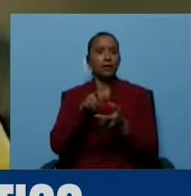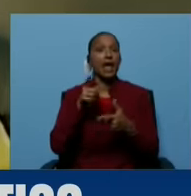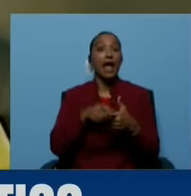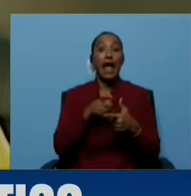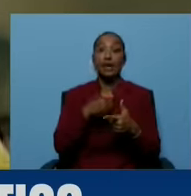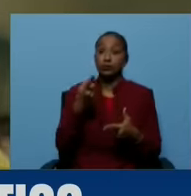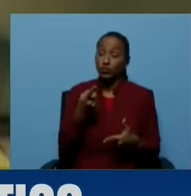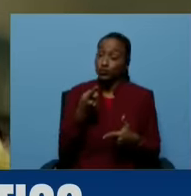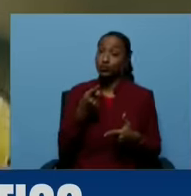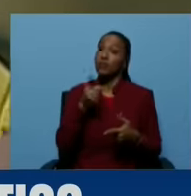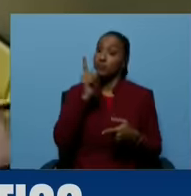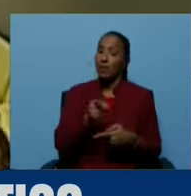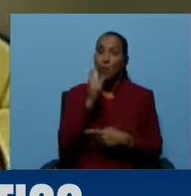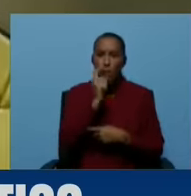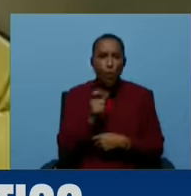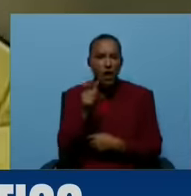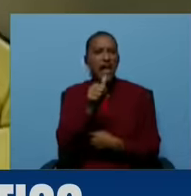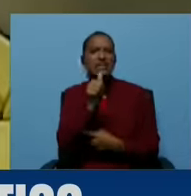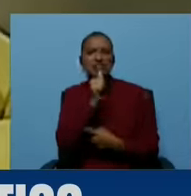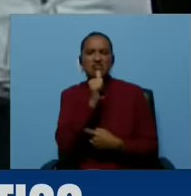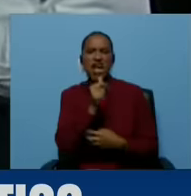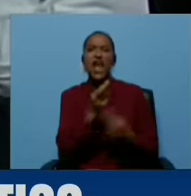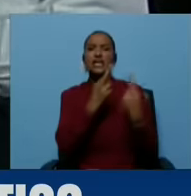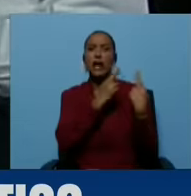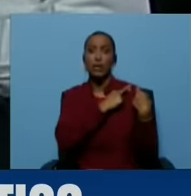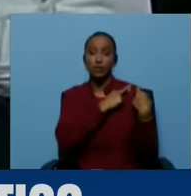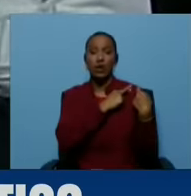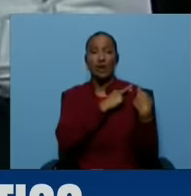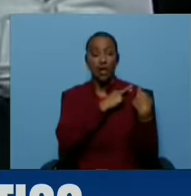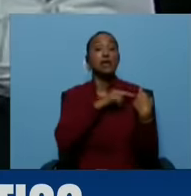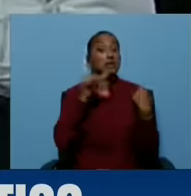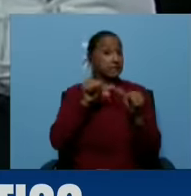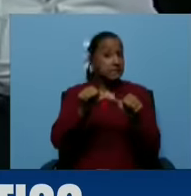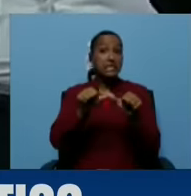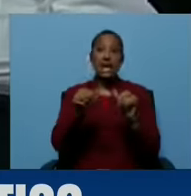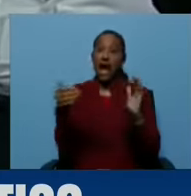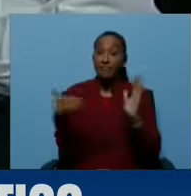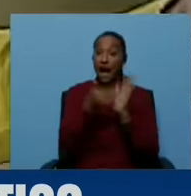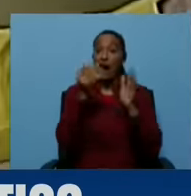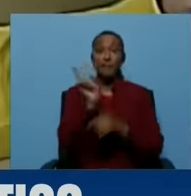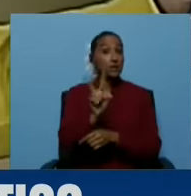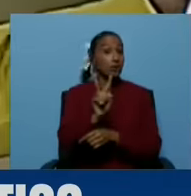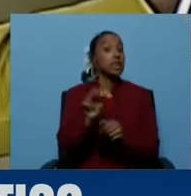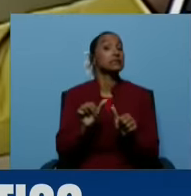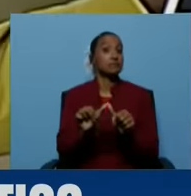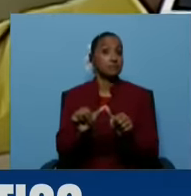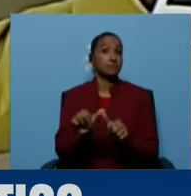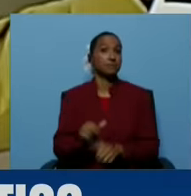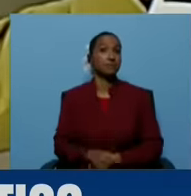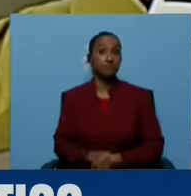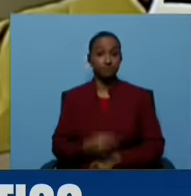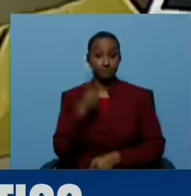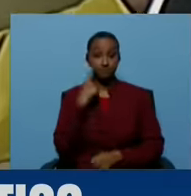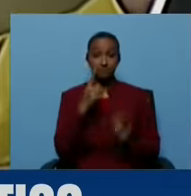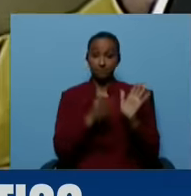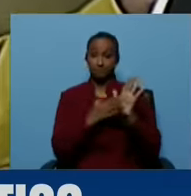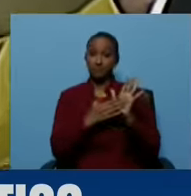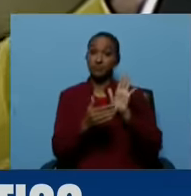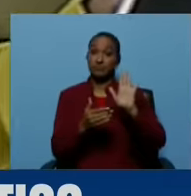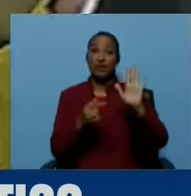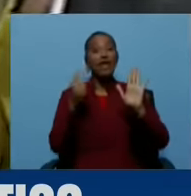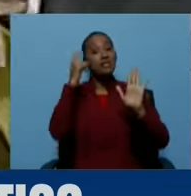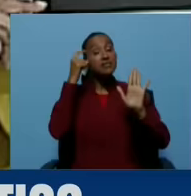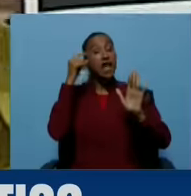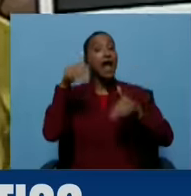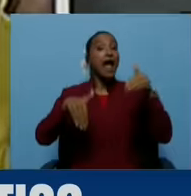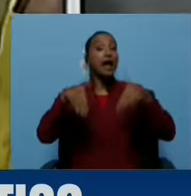ufanan de decir que están atacando a Venezuela. Aquí está la elección, el día de la elección,